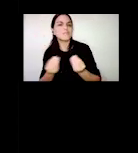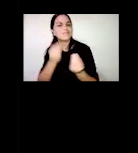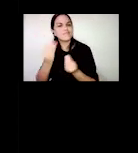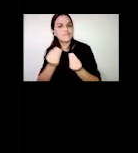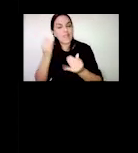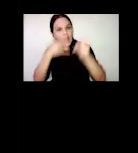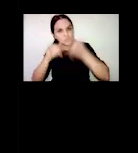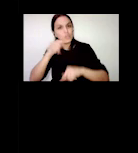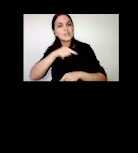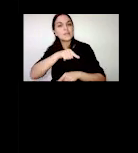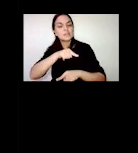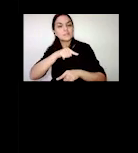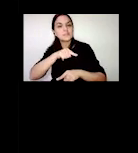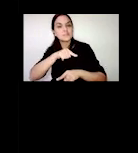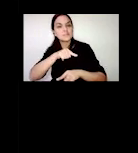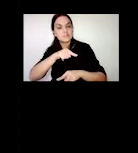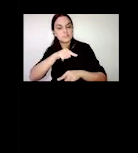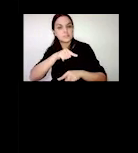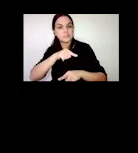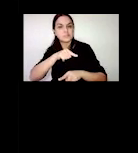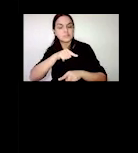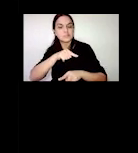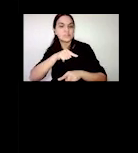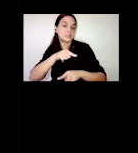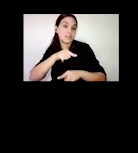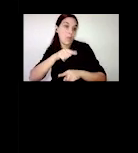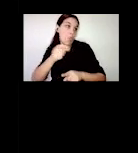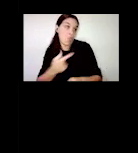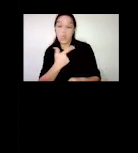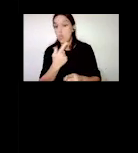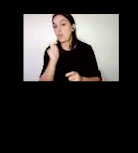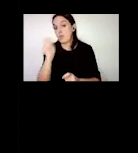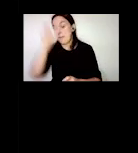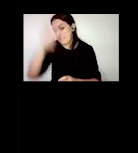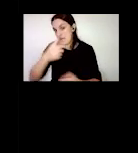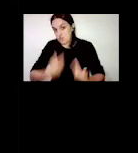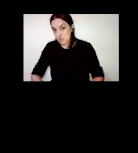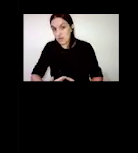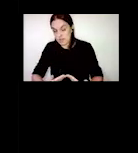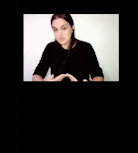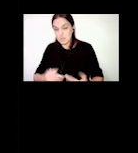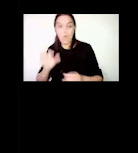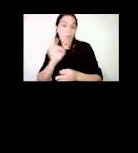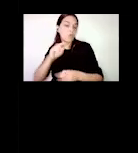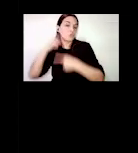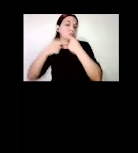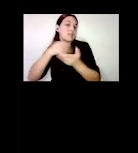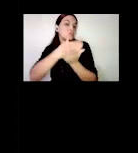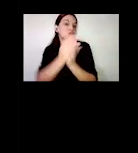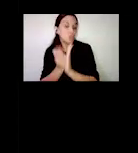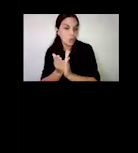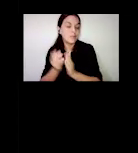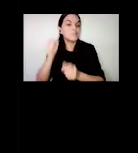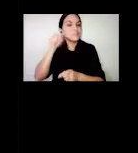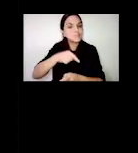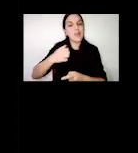accionarias que sean, digamos, cuyos propietarios sean personas humanas o sucesiones indivisas residentes en el país y